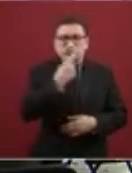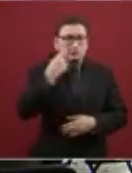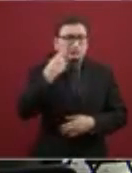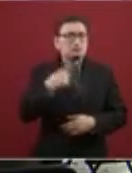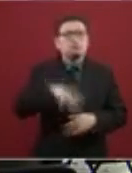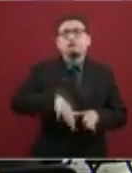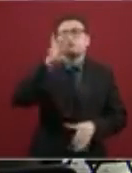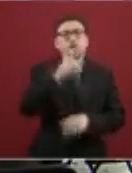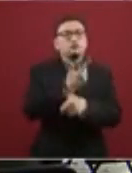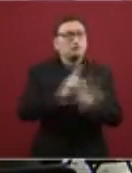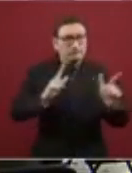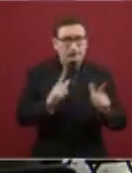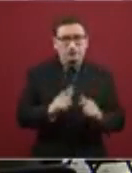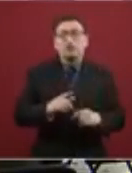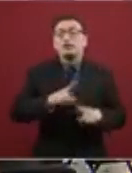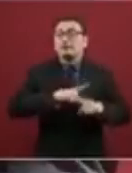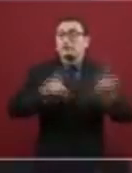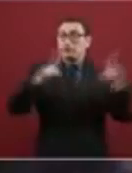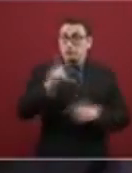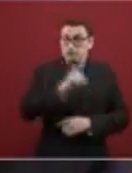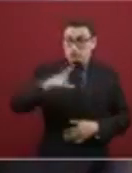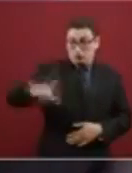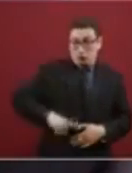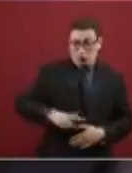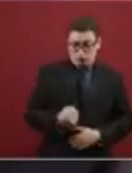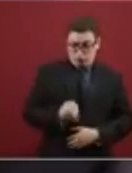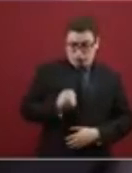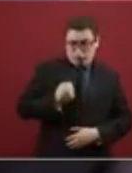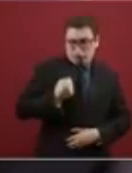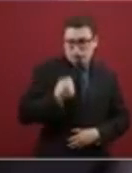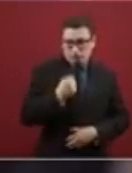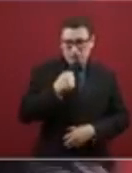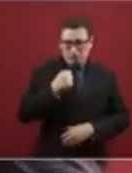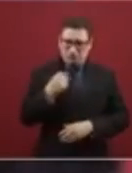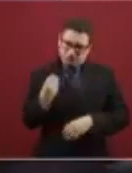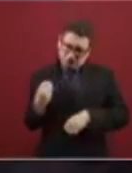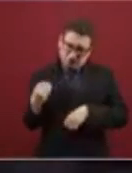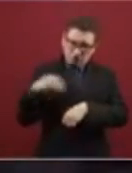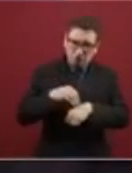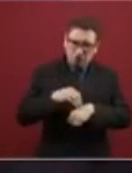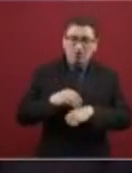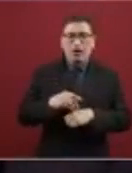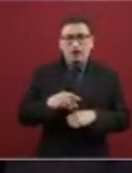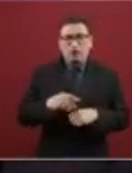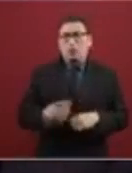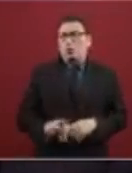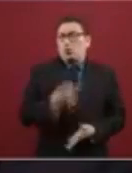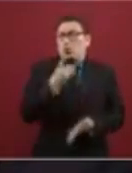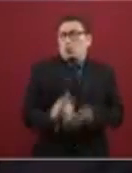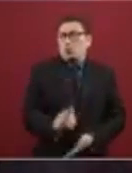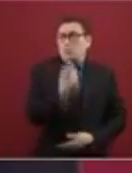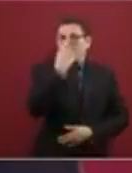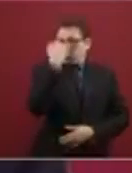las dictaduras es un pensamiento único. No se puede expresar